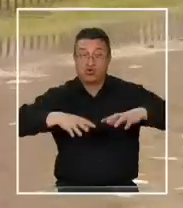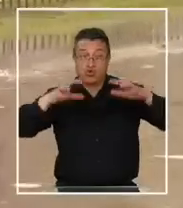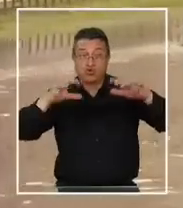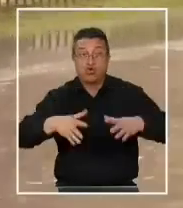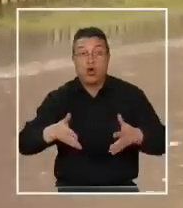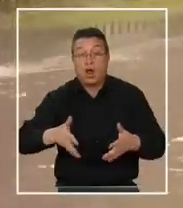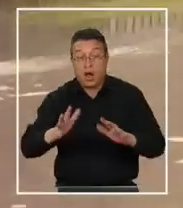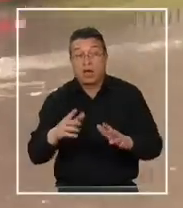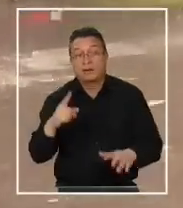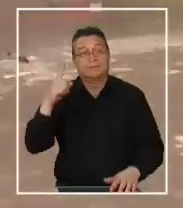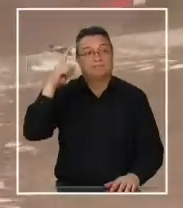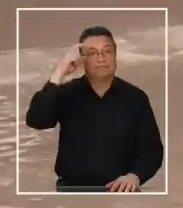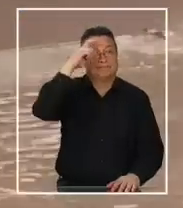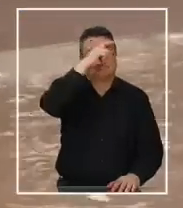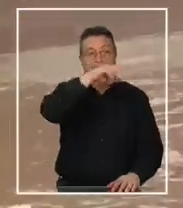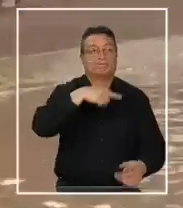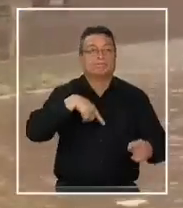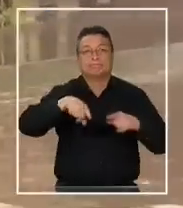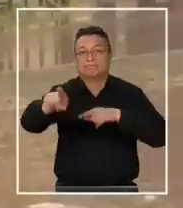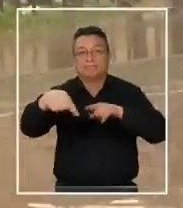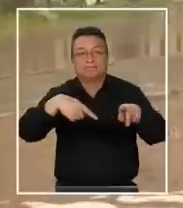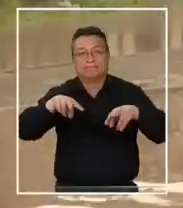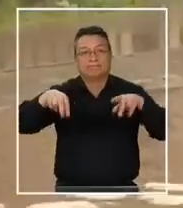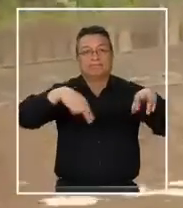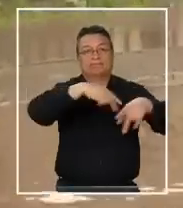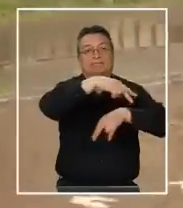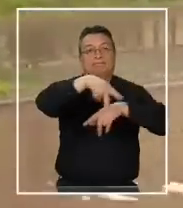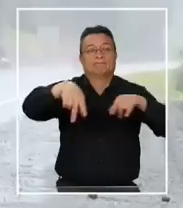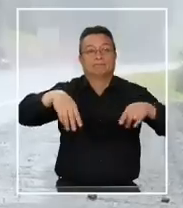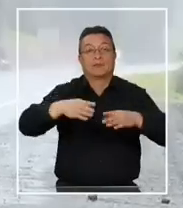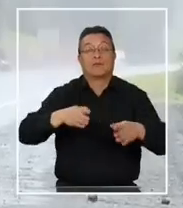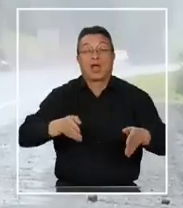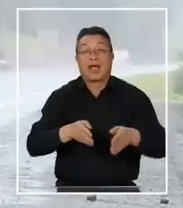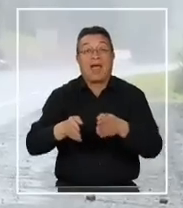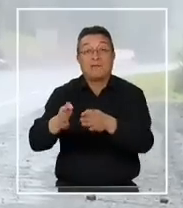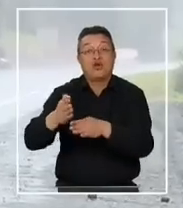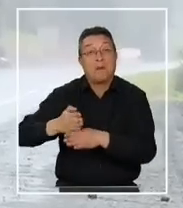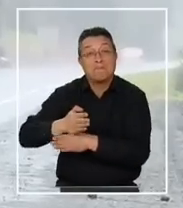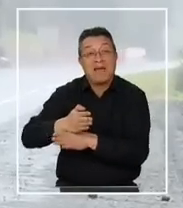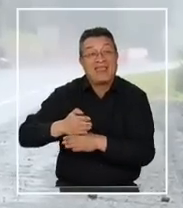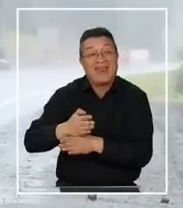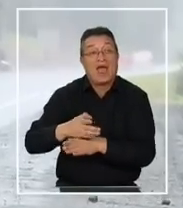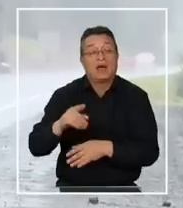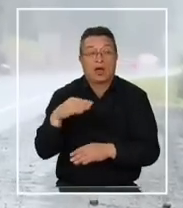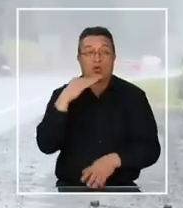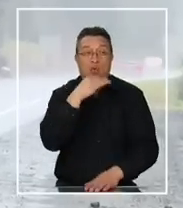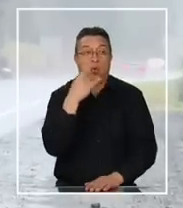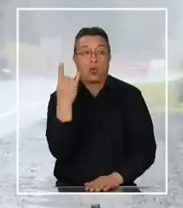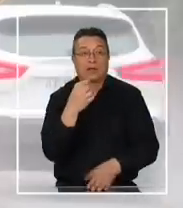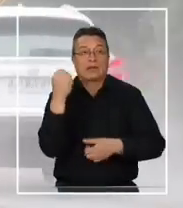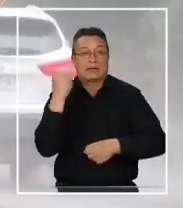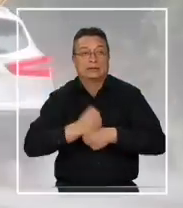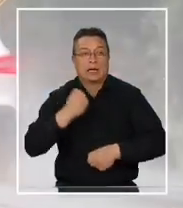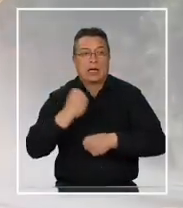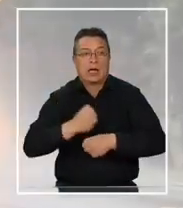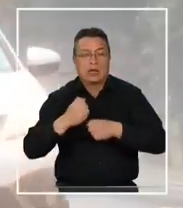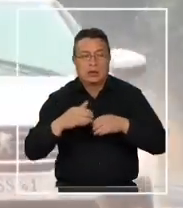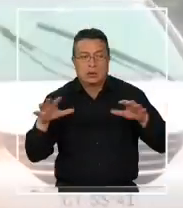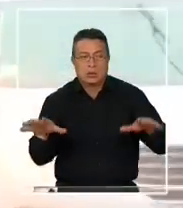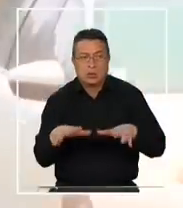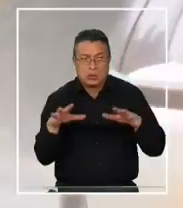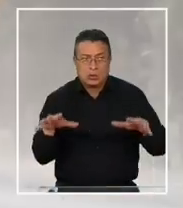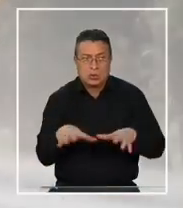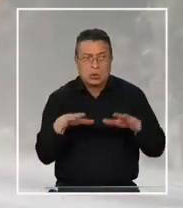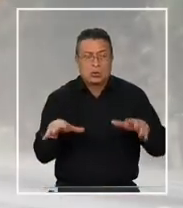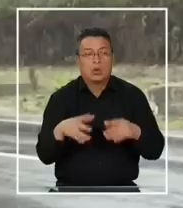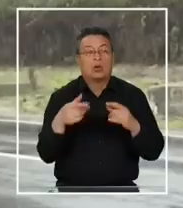las calles complicaba el traslado de los peatones. En la ruta de la Madera, los equipos de emergencia trabajaban arduamente y se